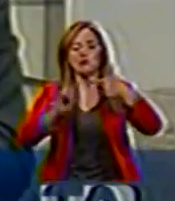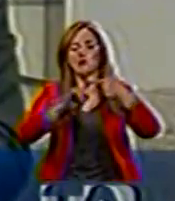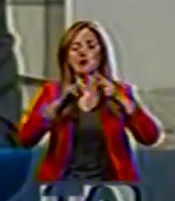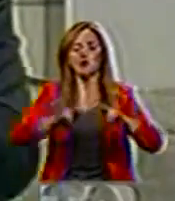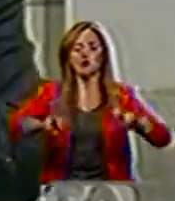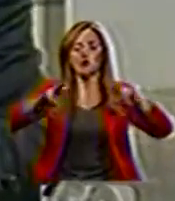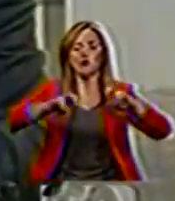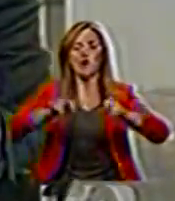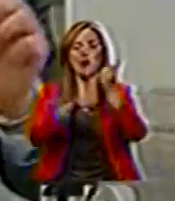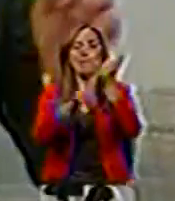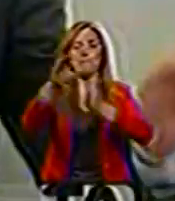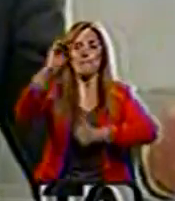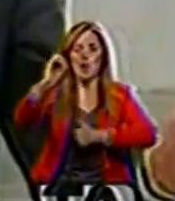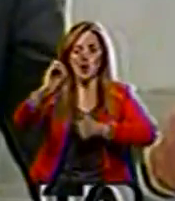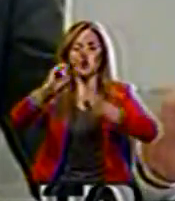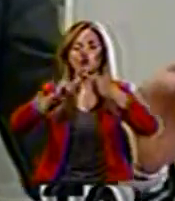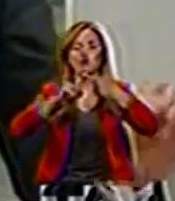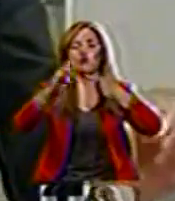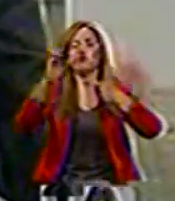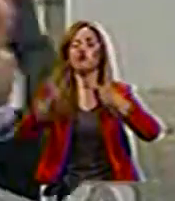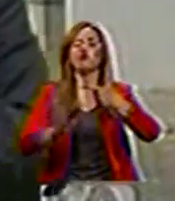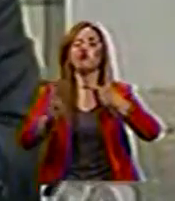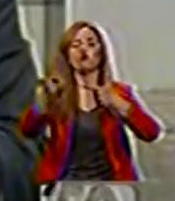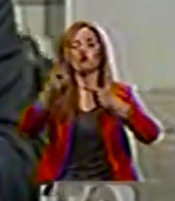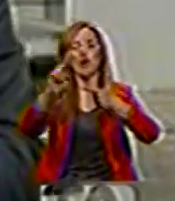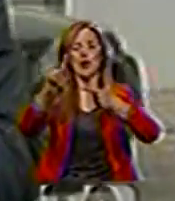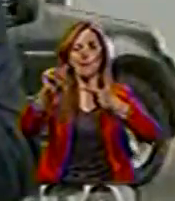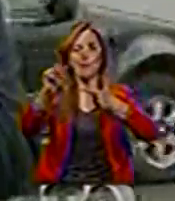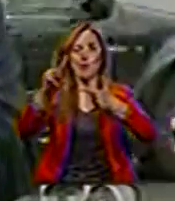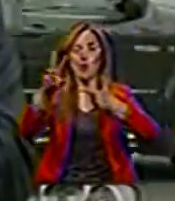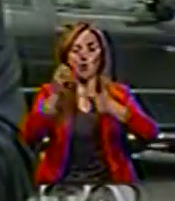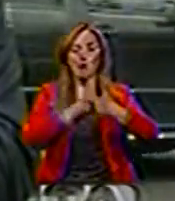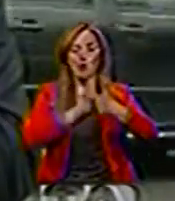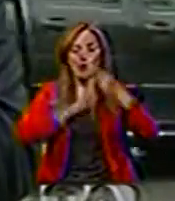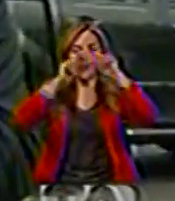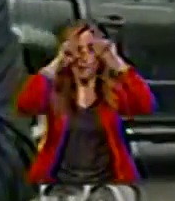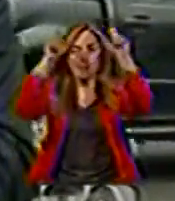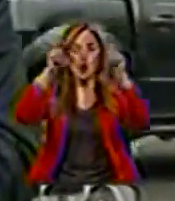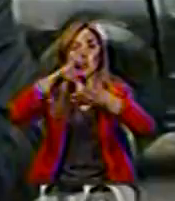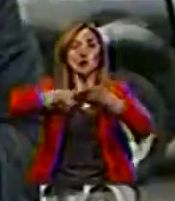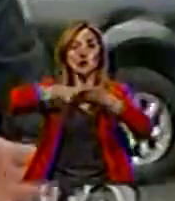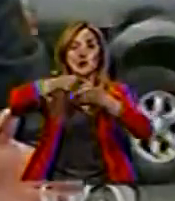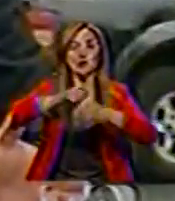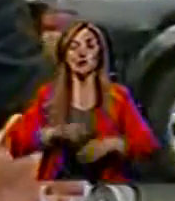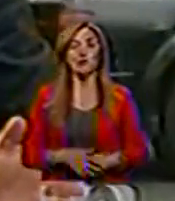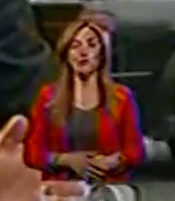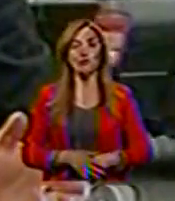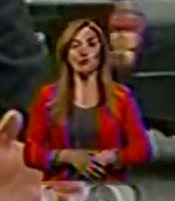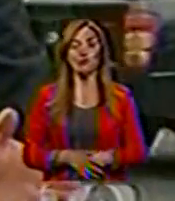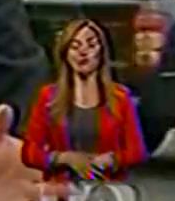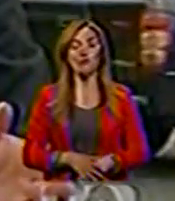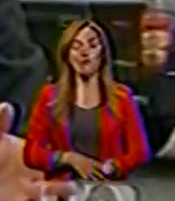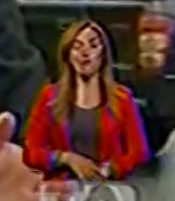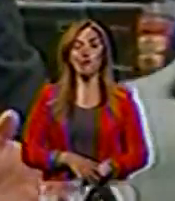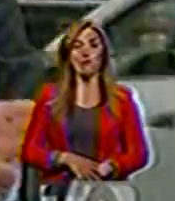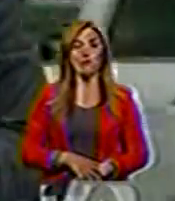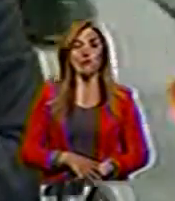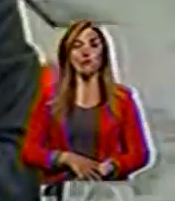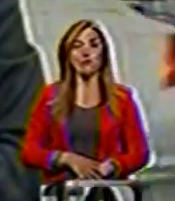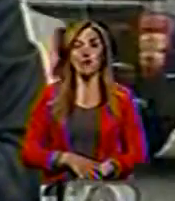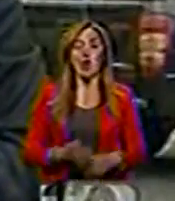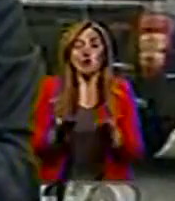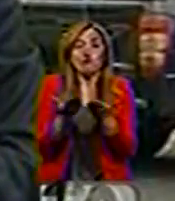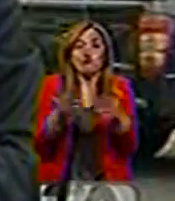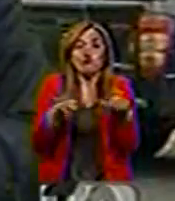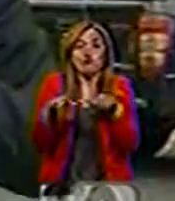investigado su hermano, Carlos Bravo, en calidad de propietario de una de las empresas contratistas. De momento, no se conoce sobre el